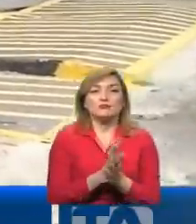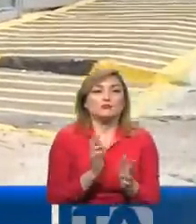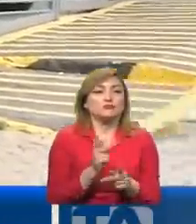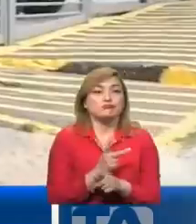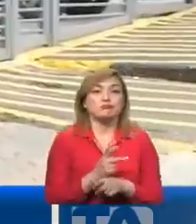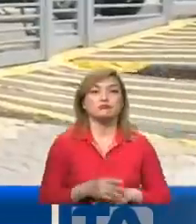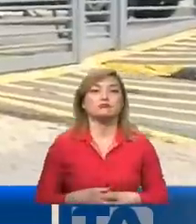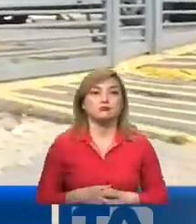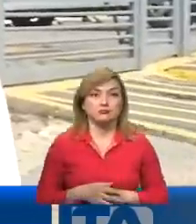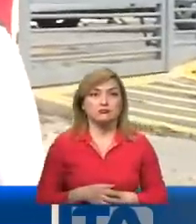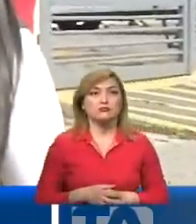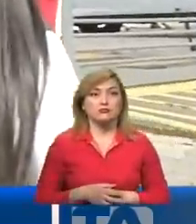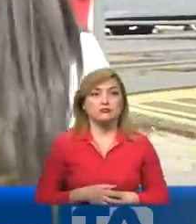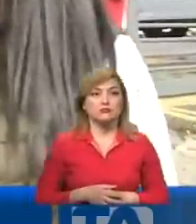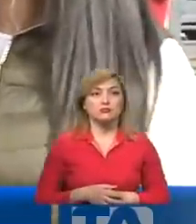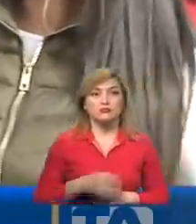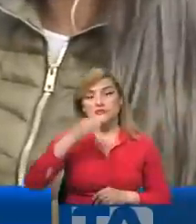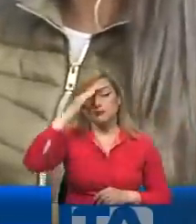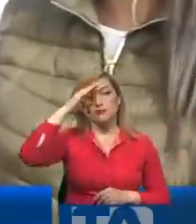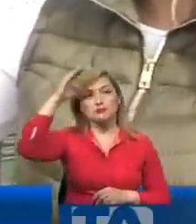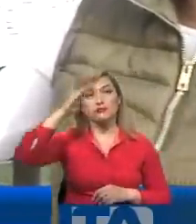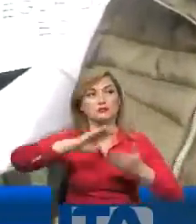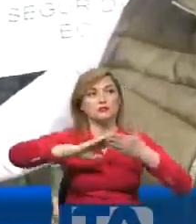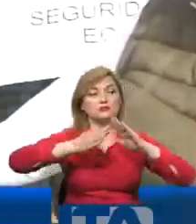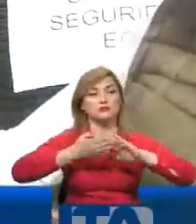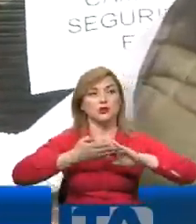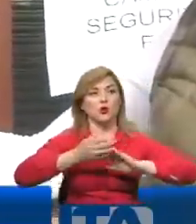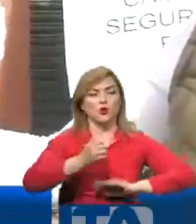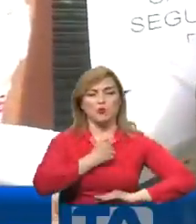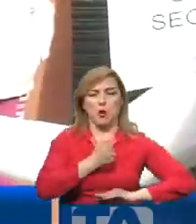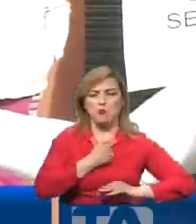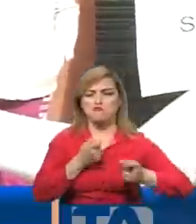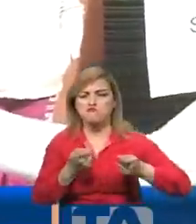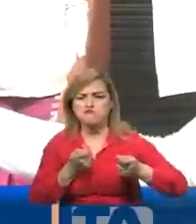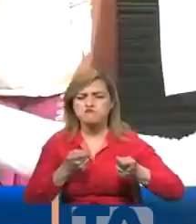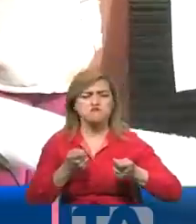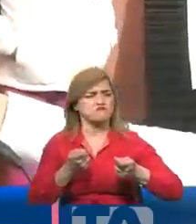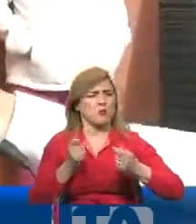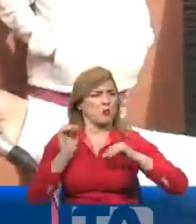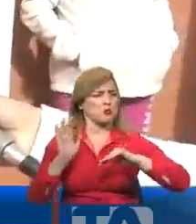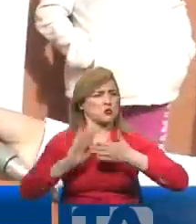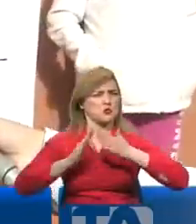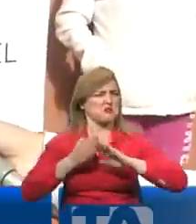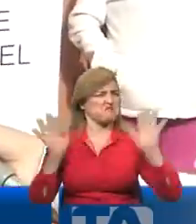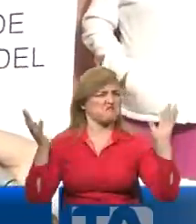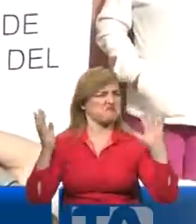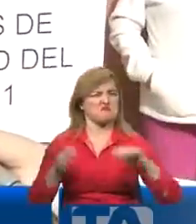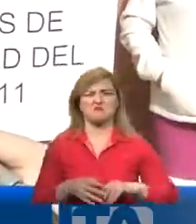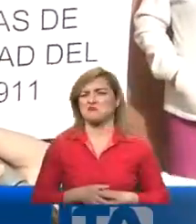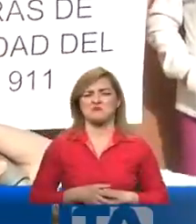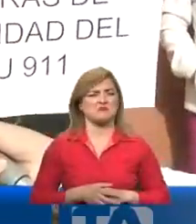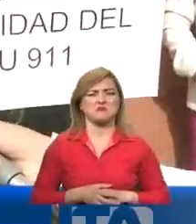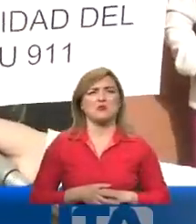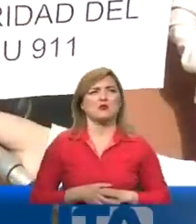sector, ya que la policía comunitaria no tiene un sentido de pertenencia con nuestro sector ni con nuestra comunidad, para lo cual pedimos